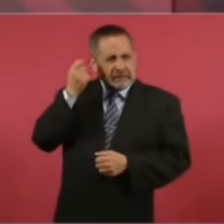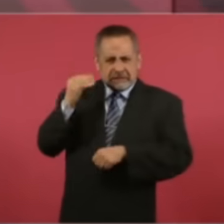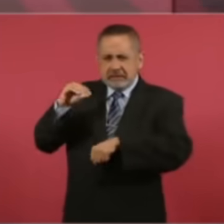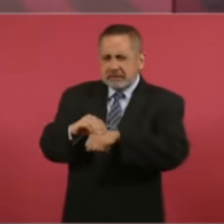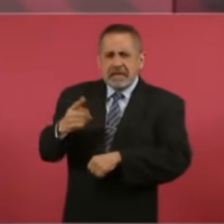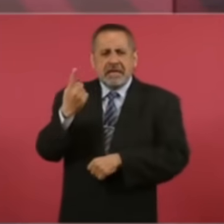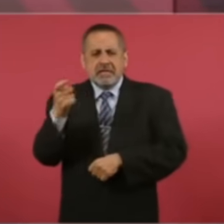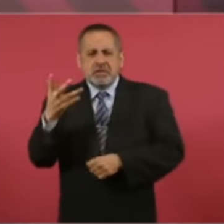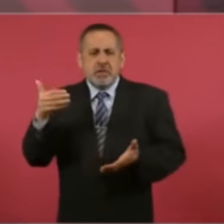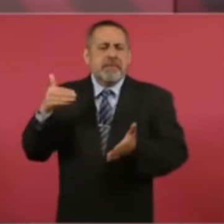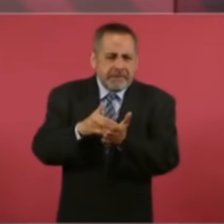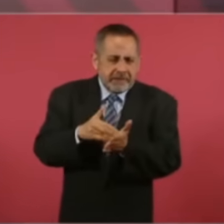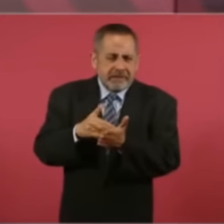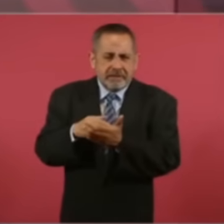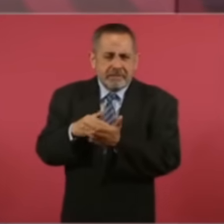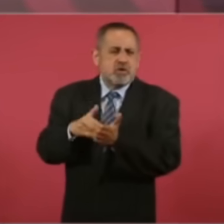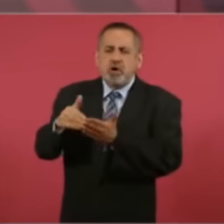150,000.